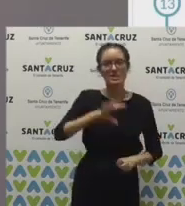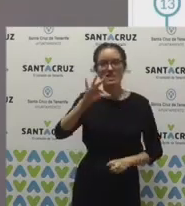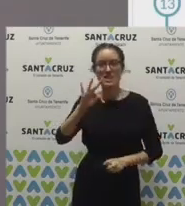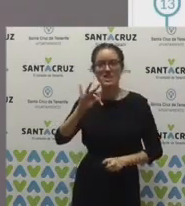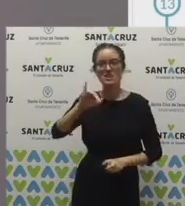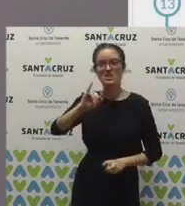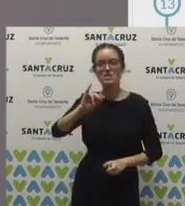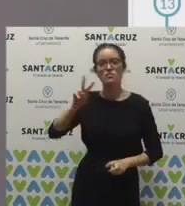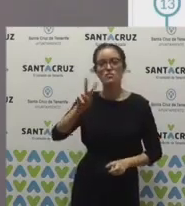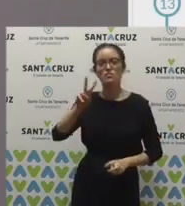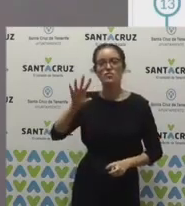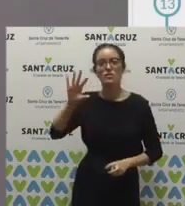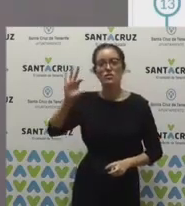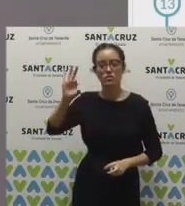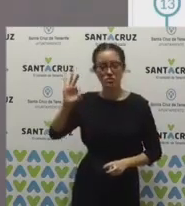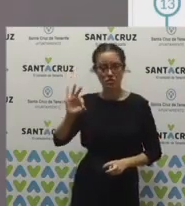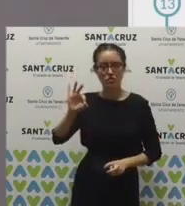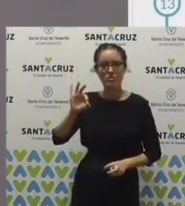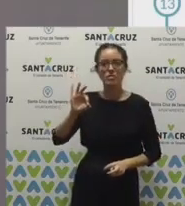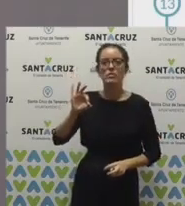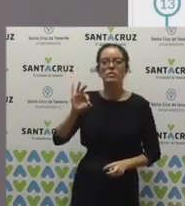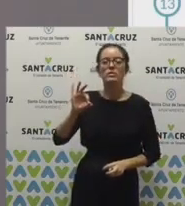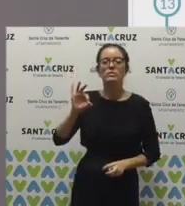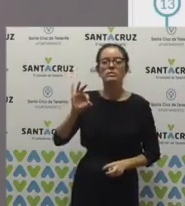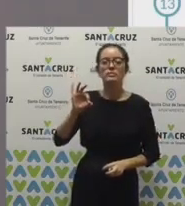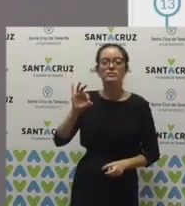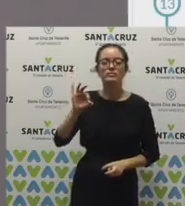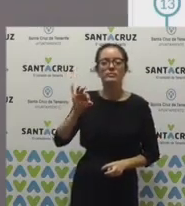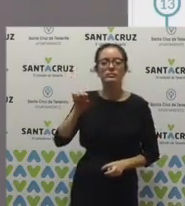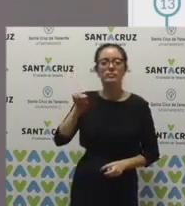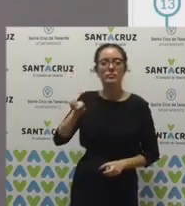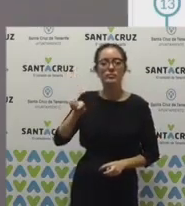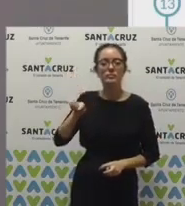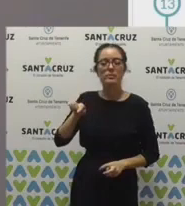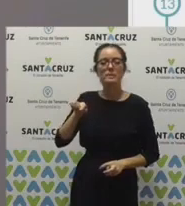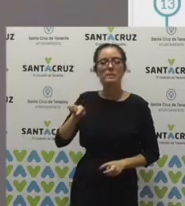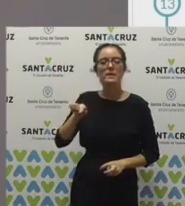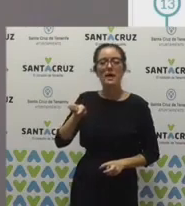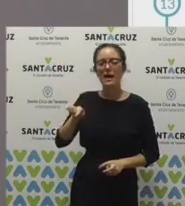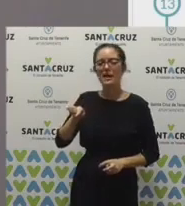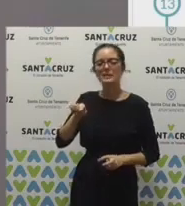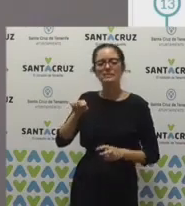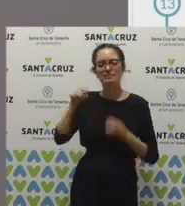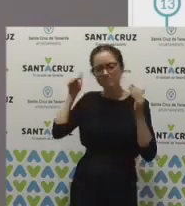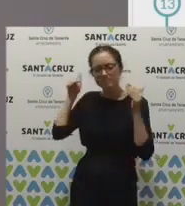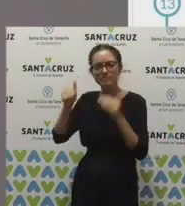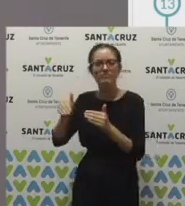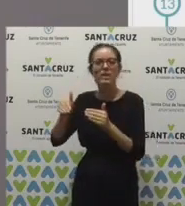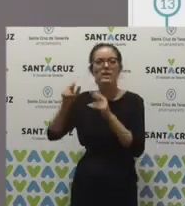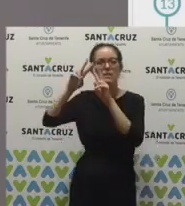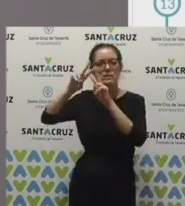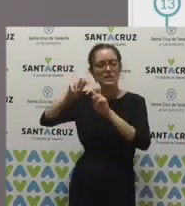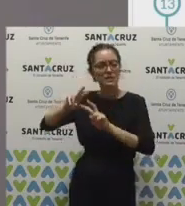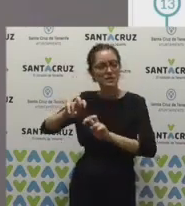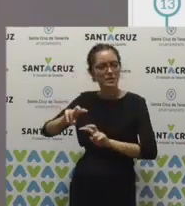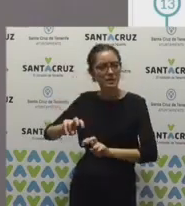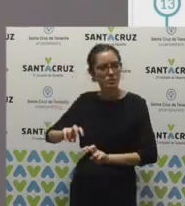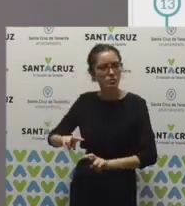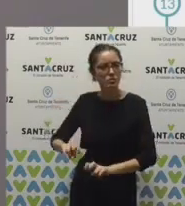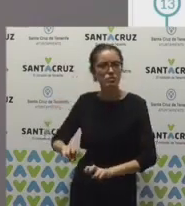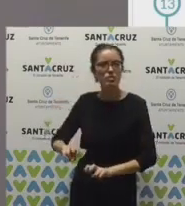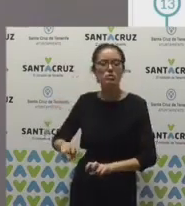instituto universitario de biorgánica orgánica antonio gonzález que está orientado a la investigación como sustancias